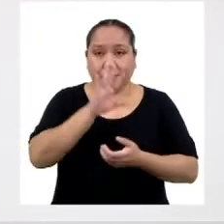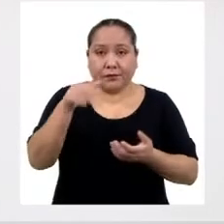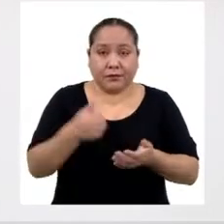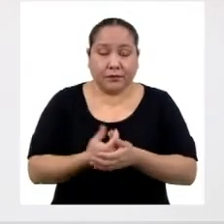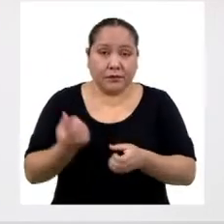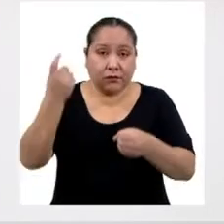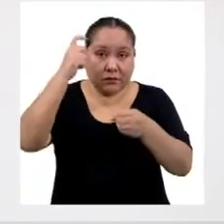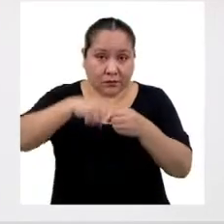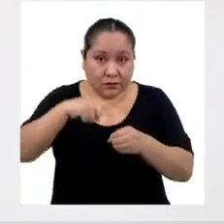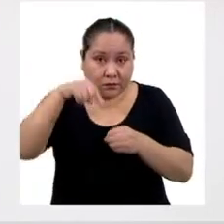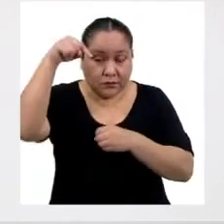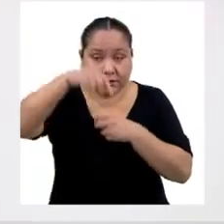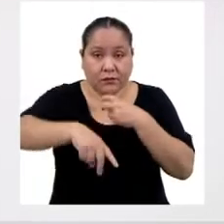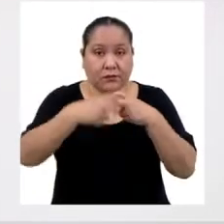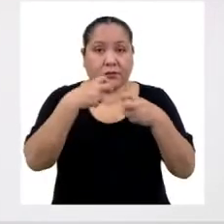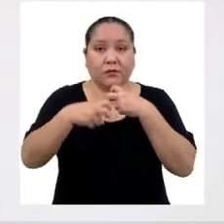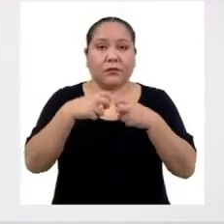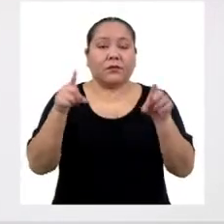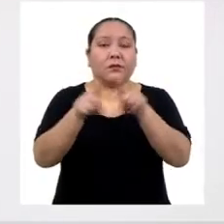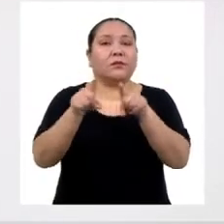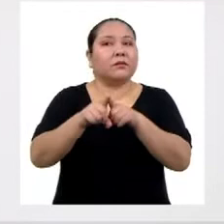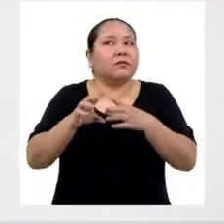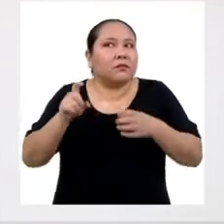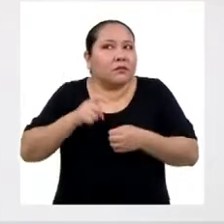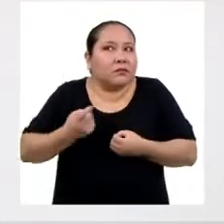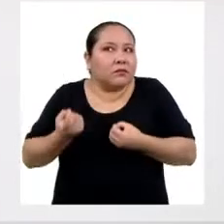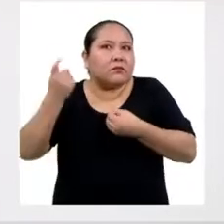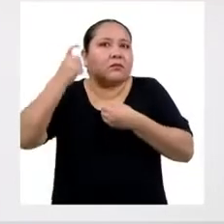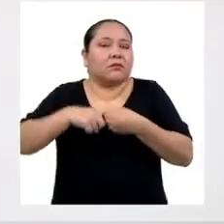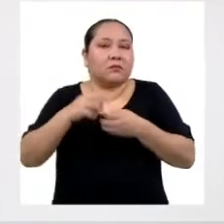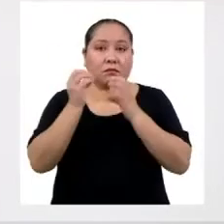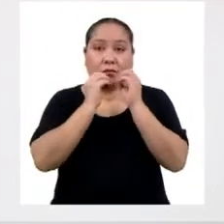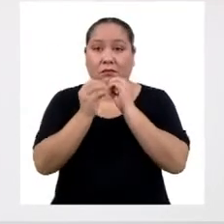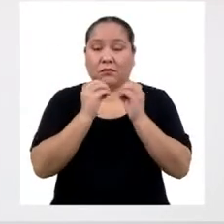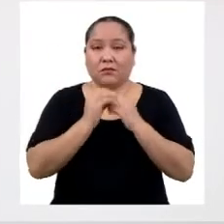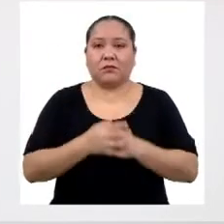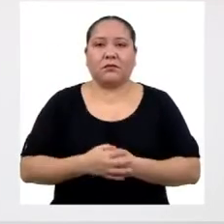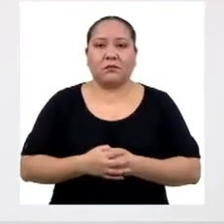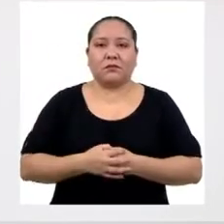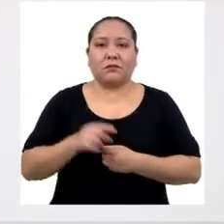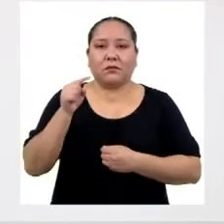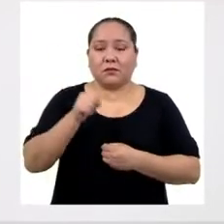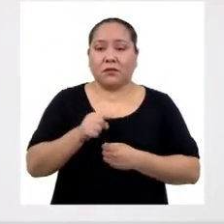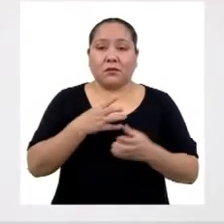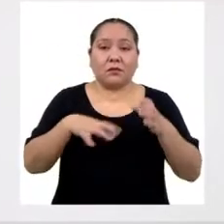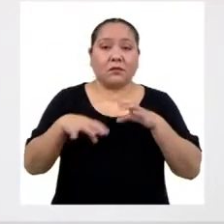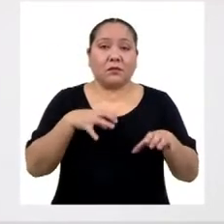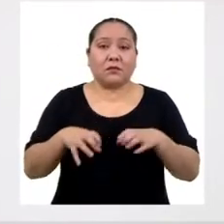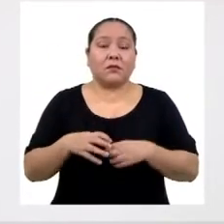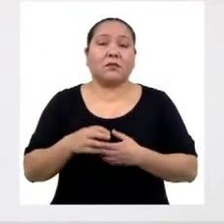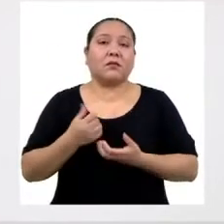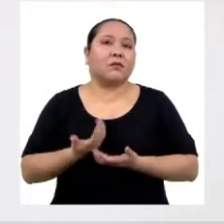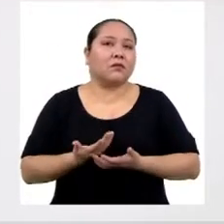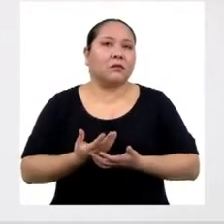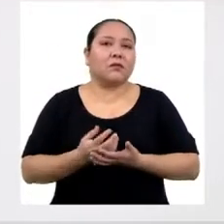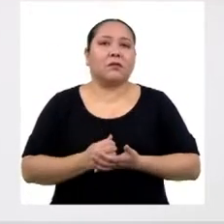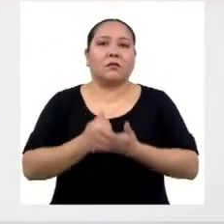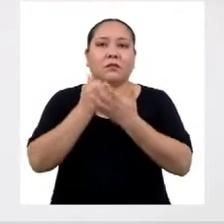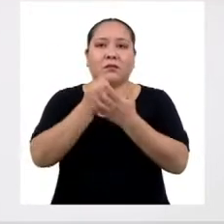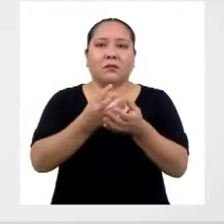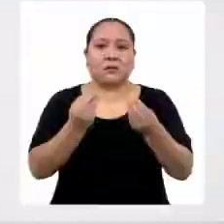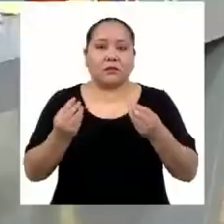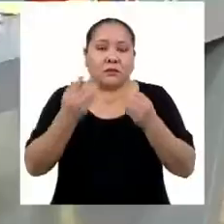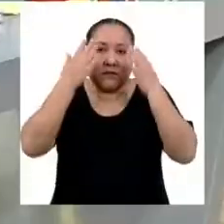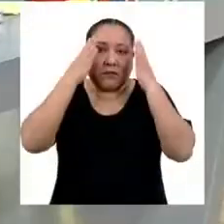del problema, también podemos ser parte de la solución. Y lo que están haciendo contribuye mucho, aunque no